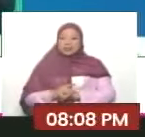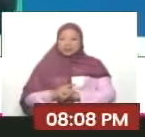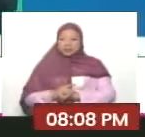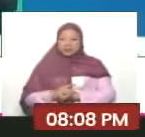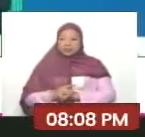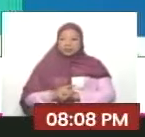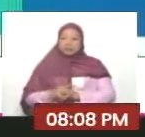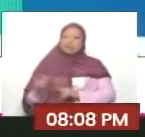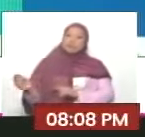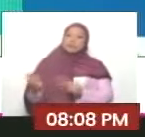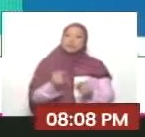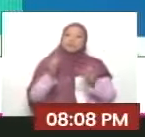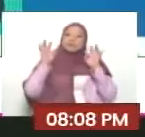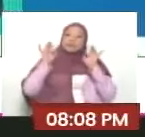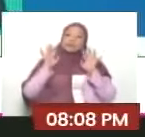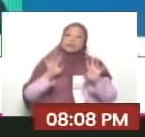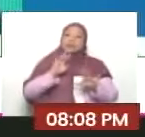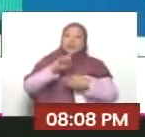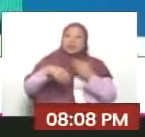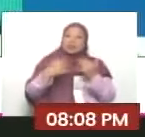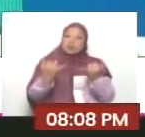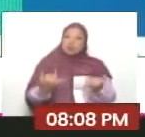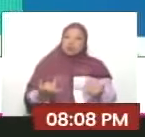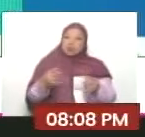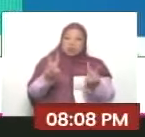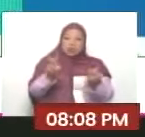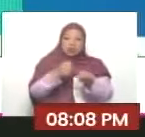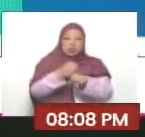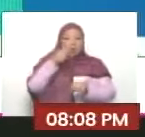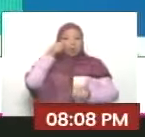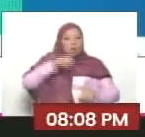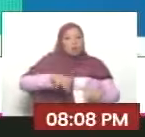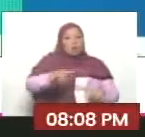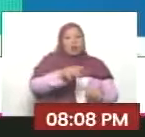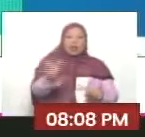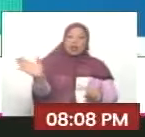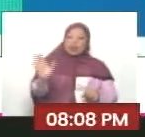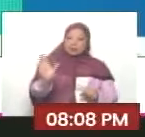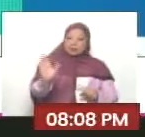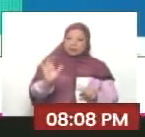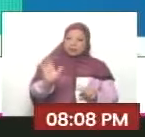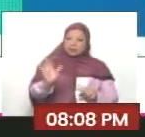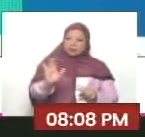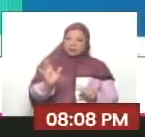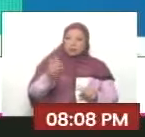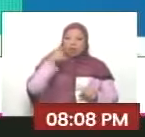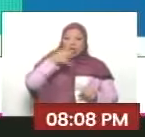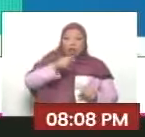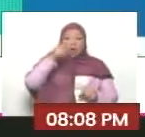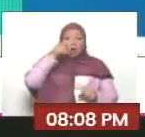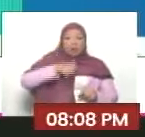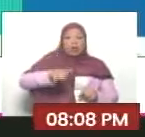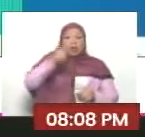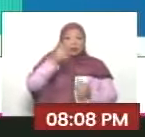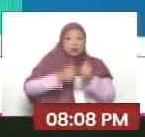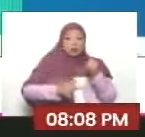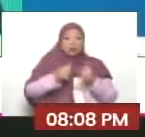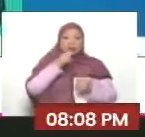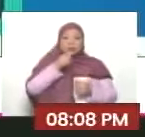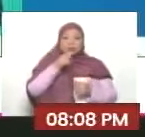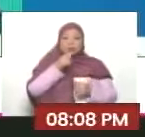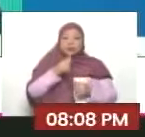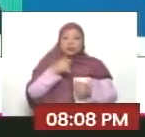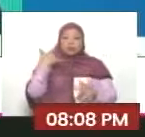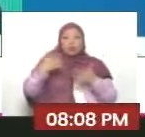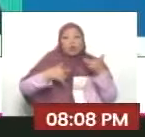tuvimos el desbordamiento de la Nueva Época. Pueblo en la calle. ¿Querían ver pueblo? ¿Apellidos? Ahí